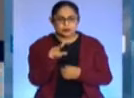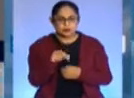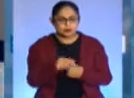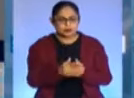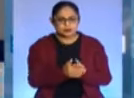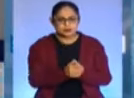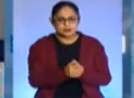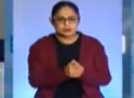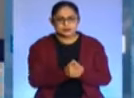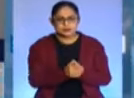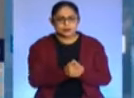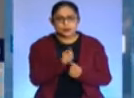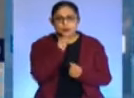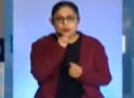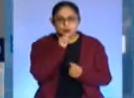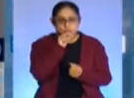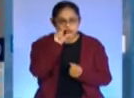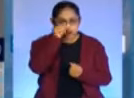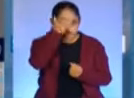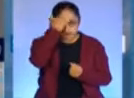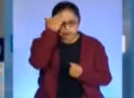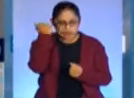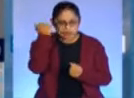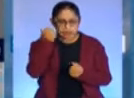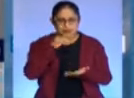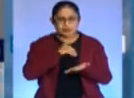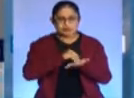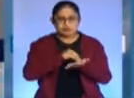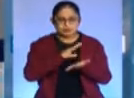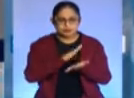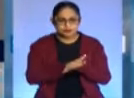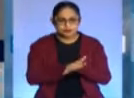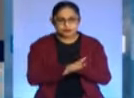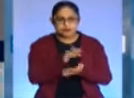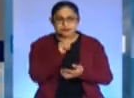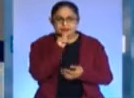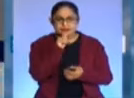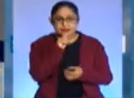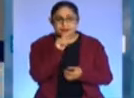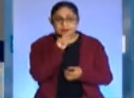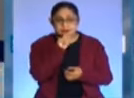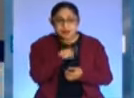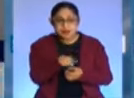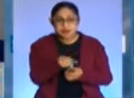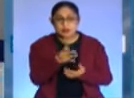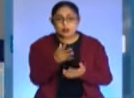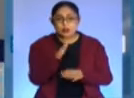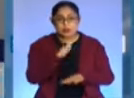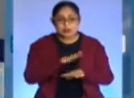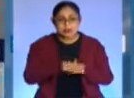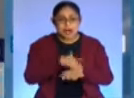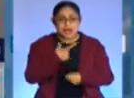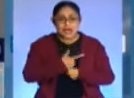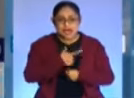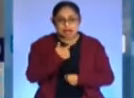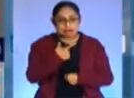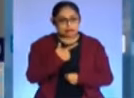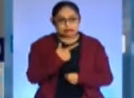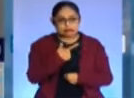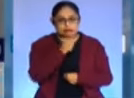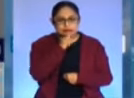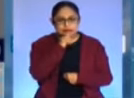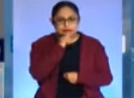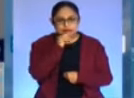tenemos cifras, no tenemos evidencia suficiente de que esta variante sea realmente más agresiva que